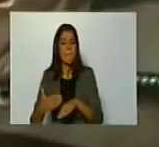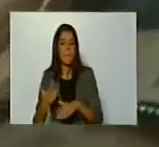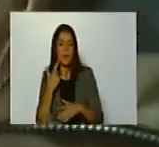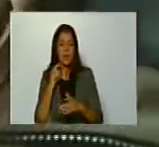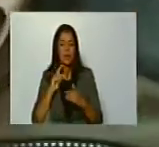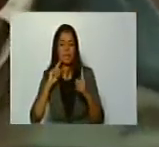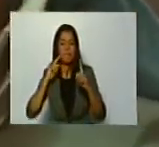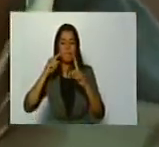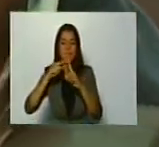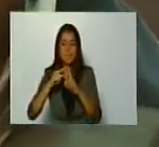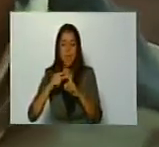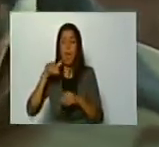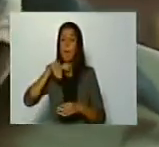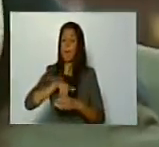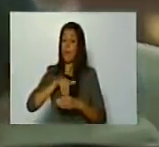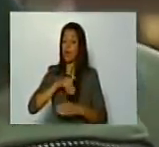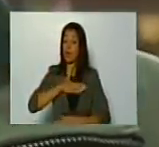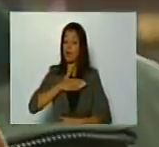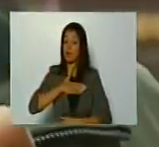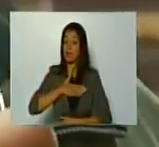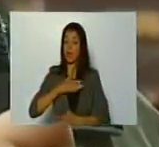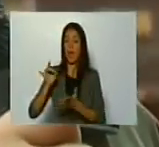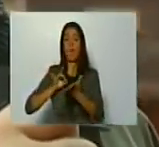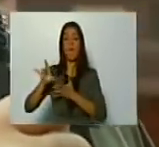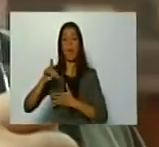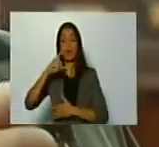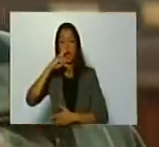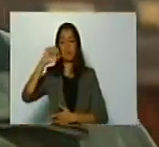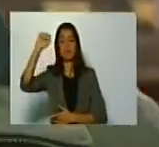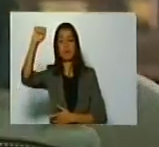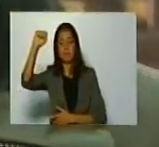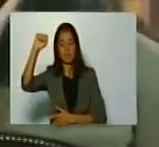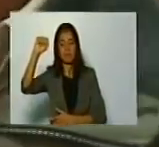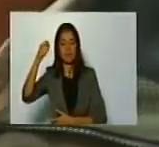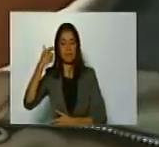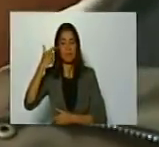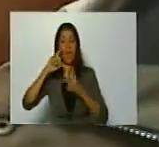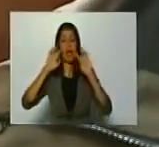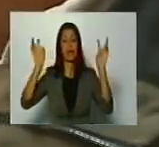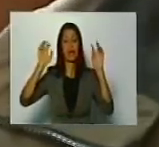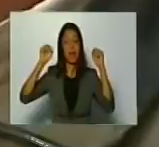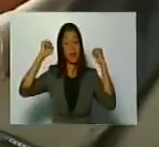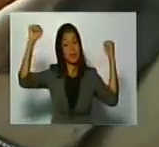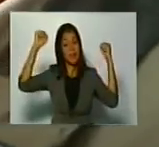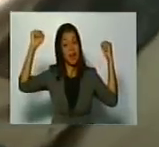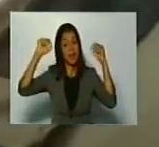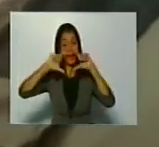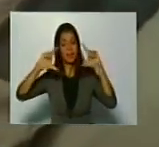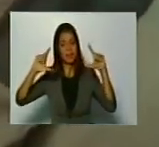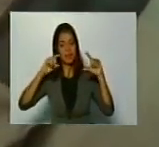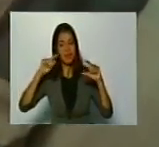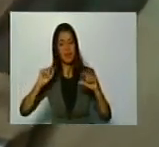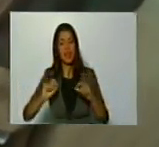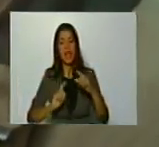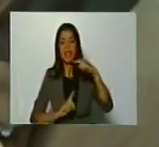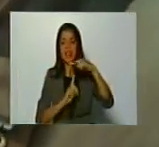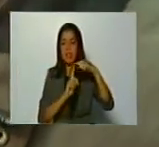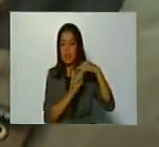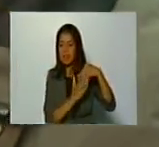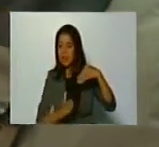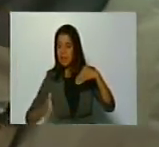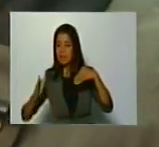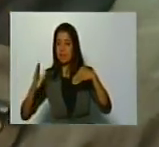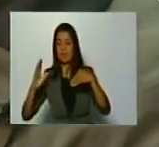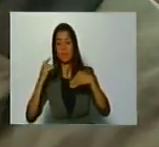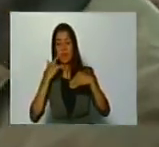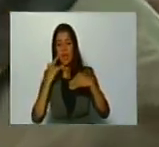principal de ellos, vota por mí, para sacar a Nicolás. Lo decían desde Amazonas hasta el Táchira, desde el Táchira